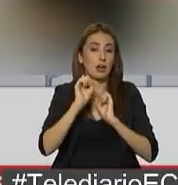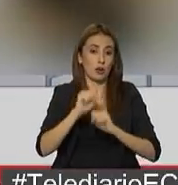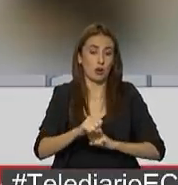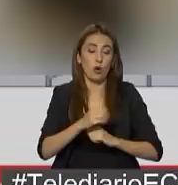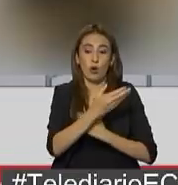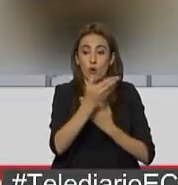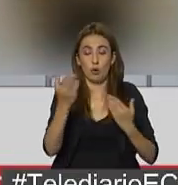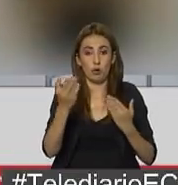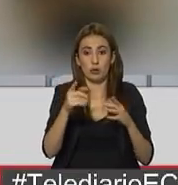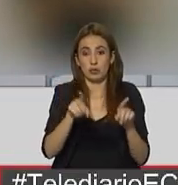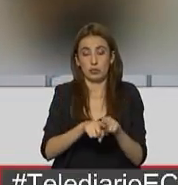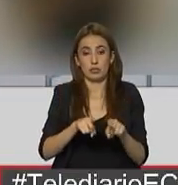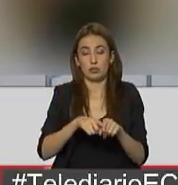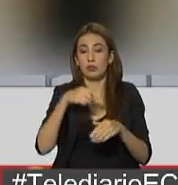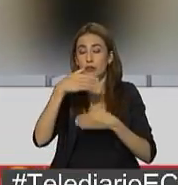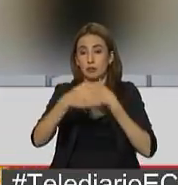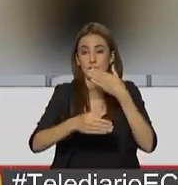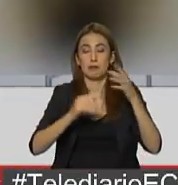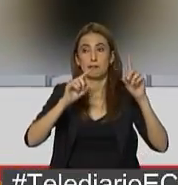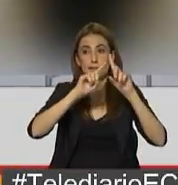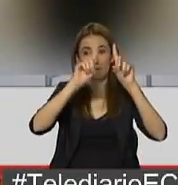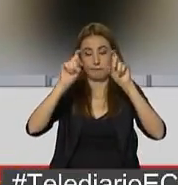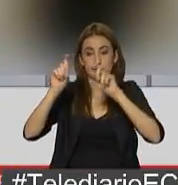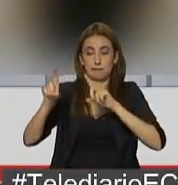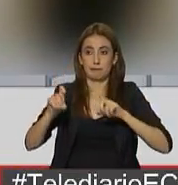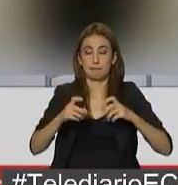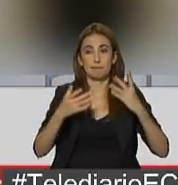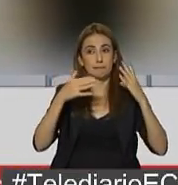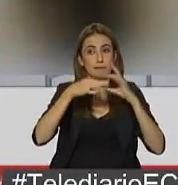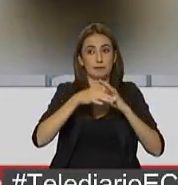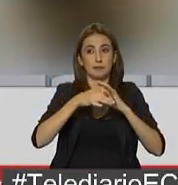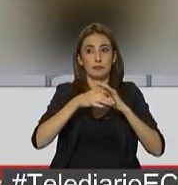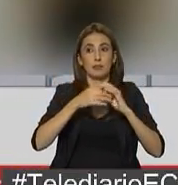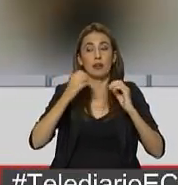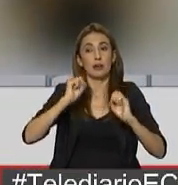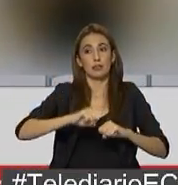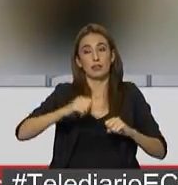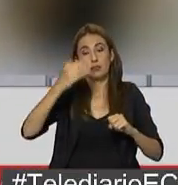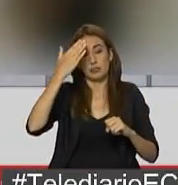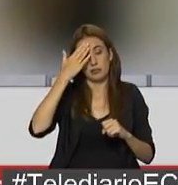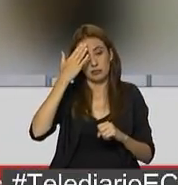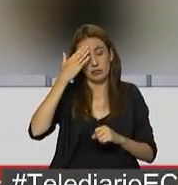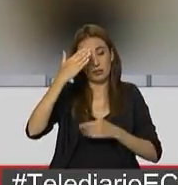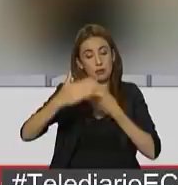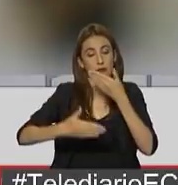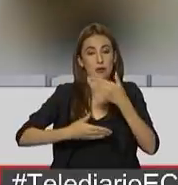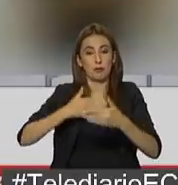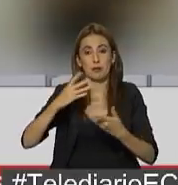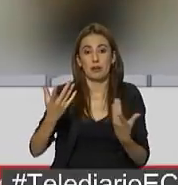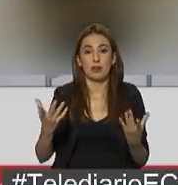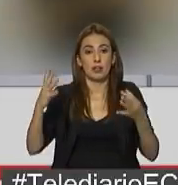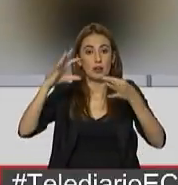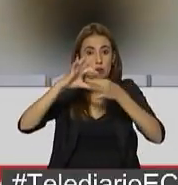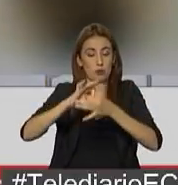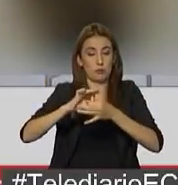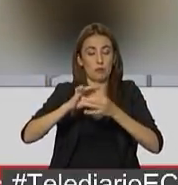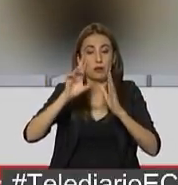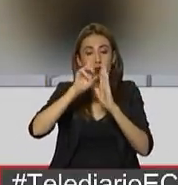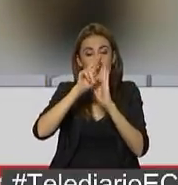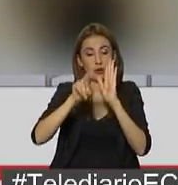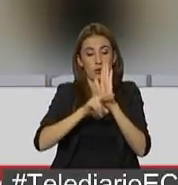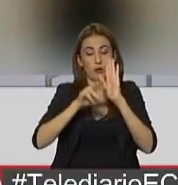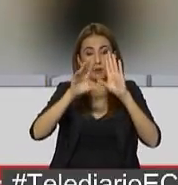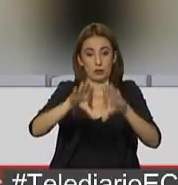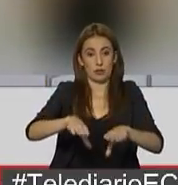llevado a cabo consultas con los Estados miembros vecinos, teniendo en cuenta la necesaria bilateralidad de las medidas que se van a adoptar, que